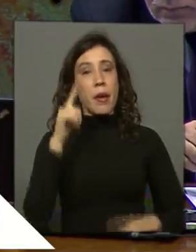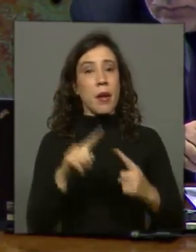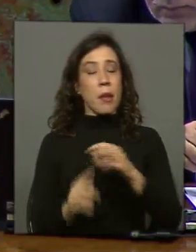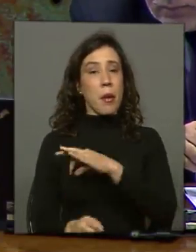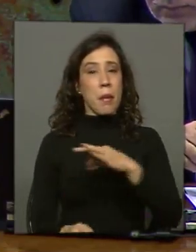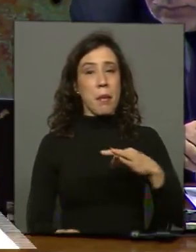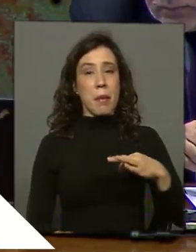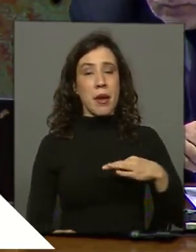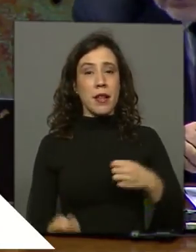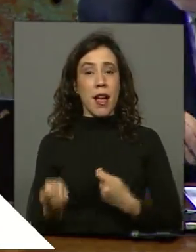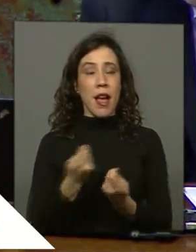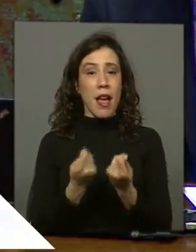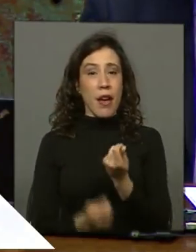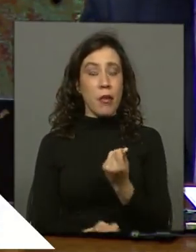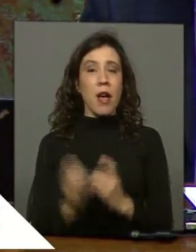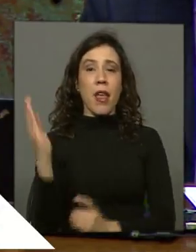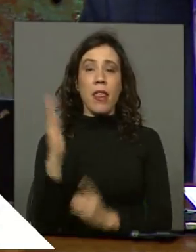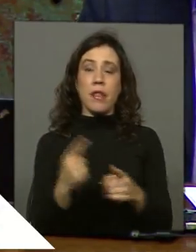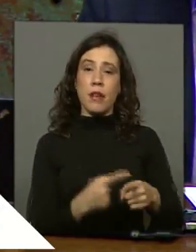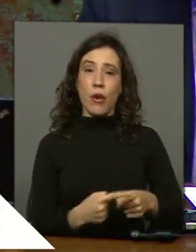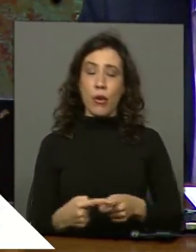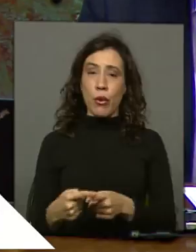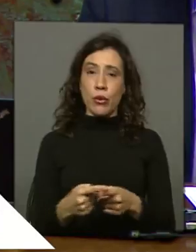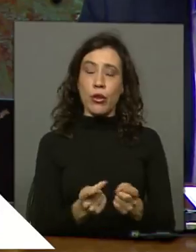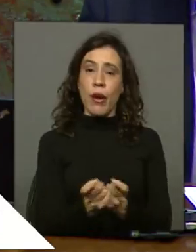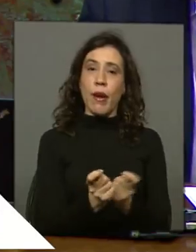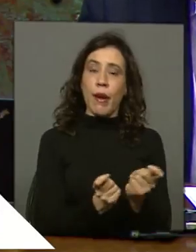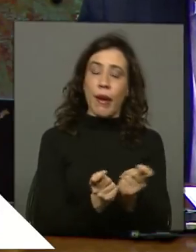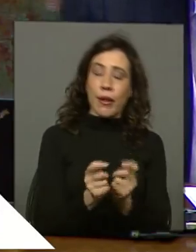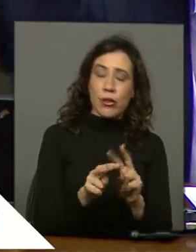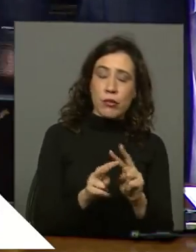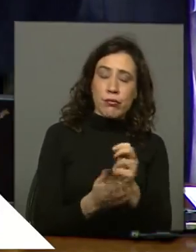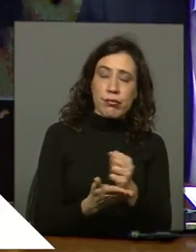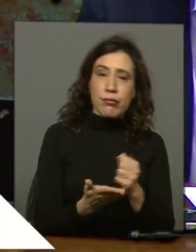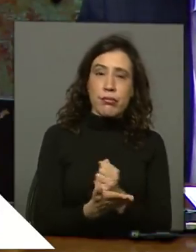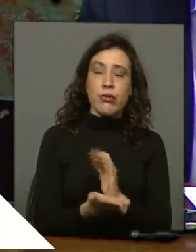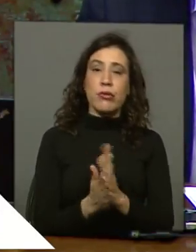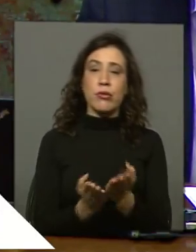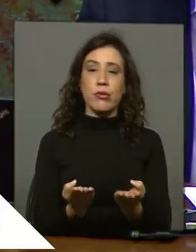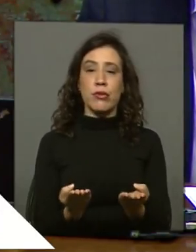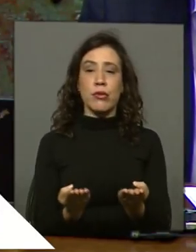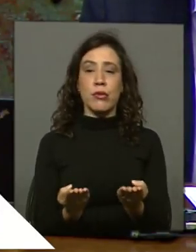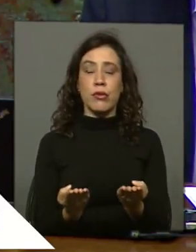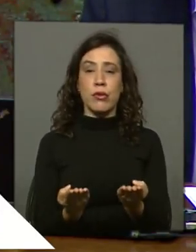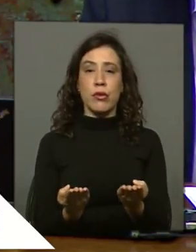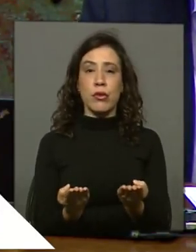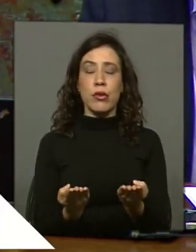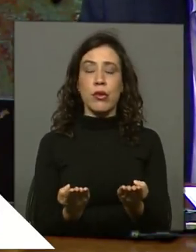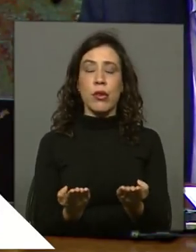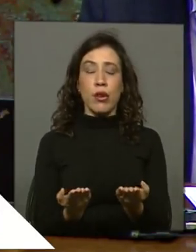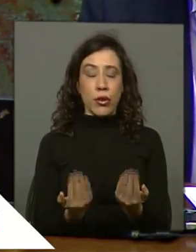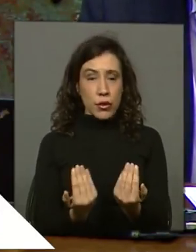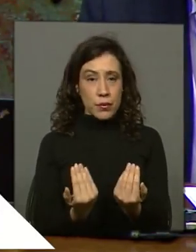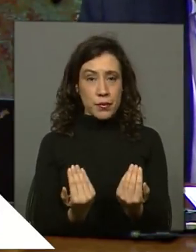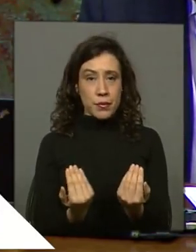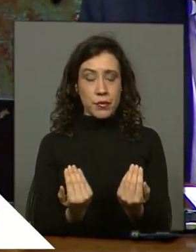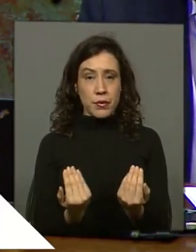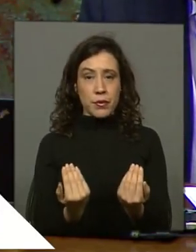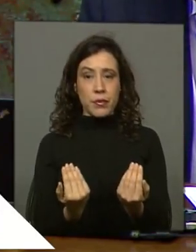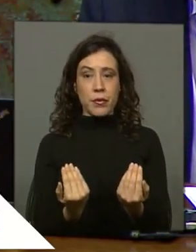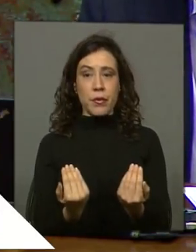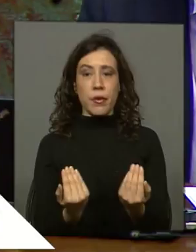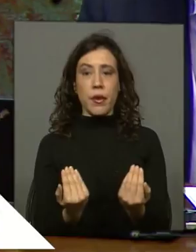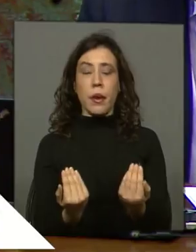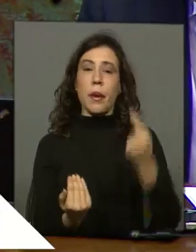ministerio de economía y desarrollo social gestione lo pertinente de economía y de desarrollo social gestione lo